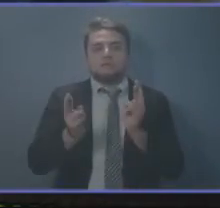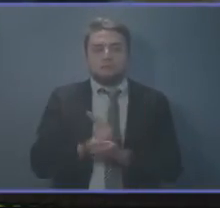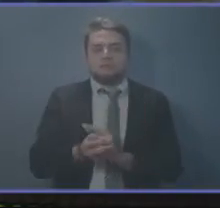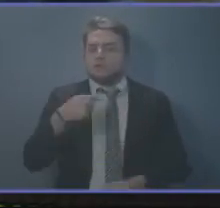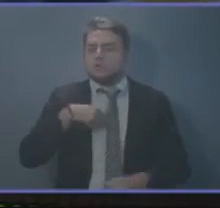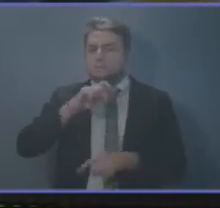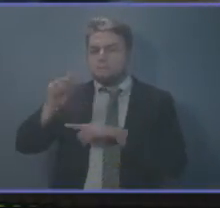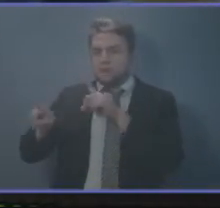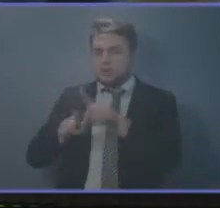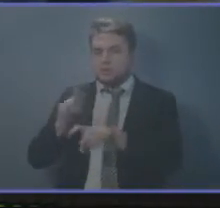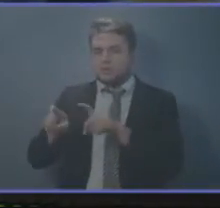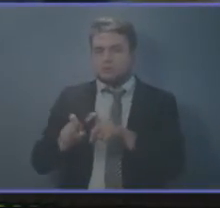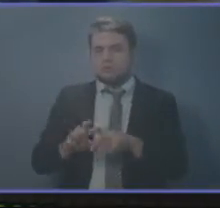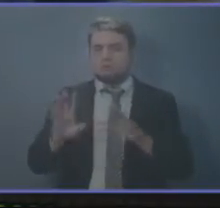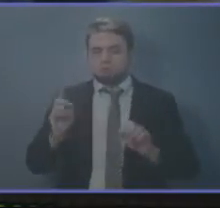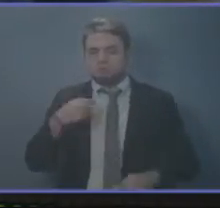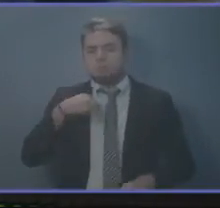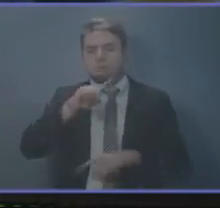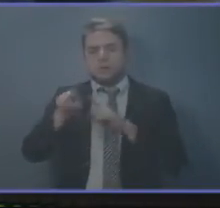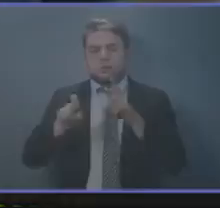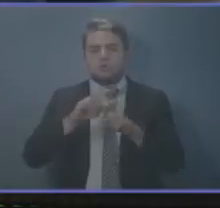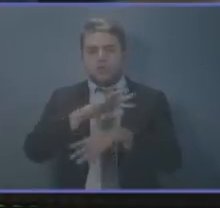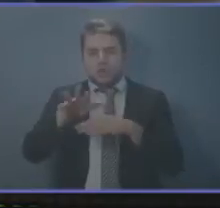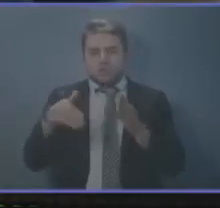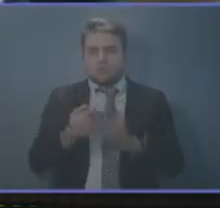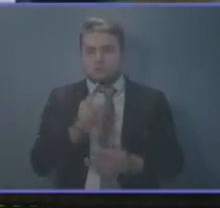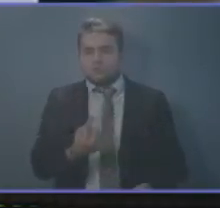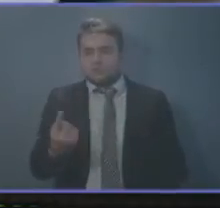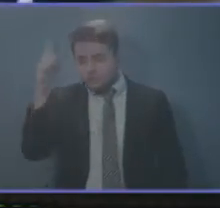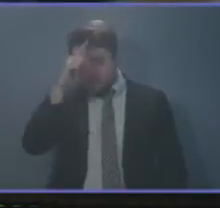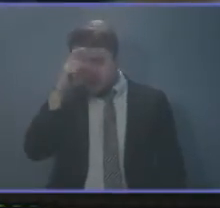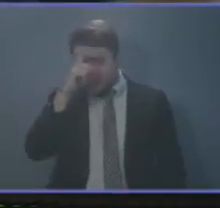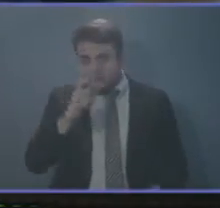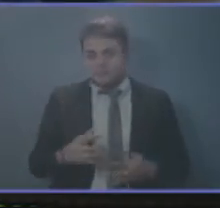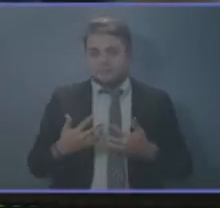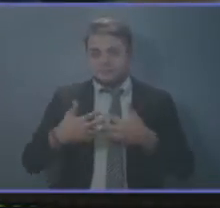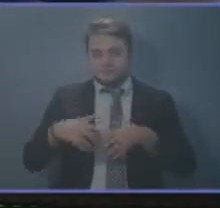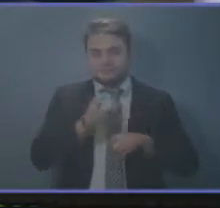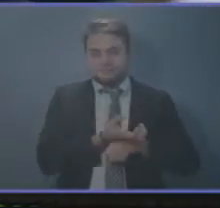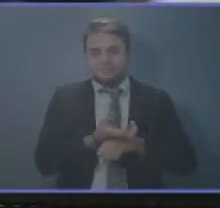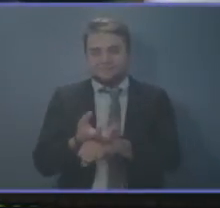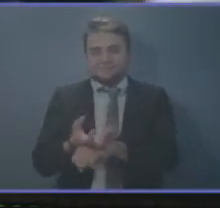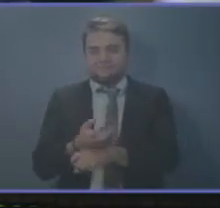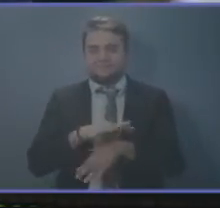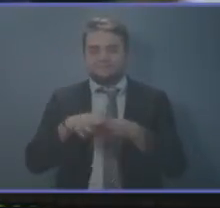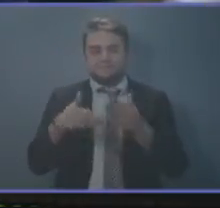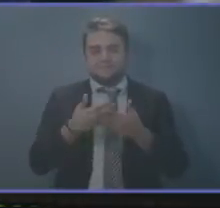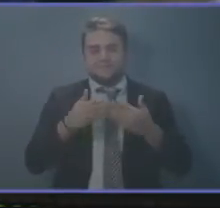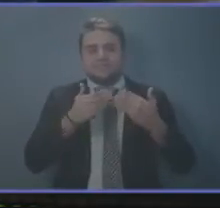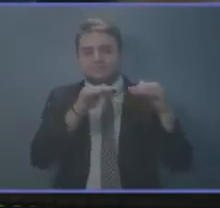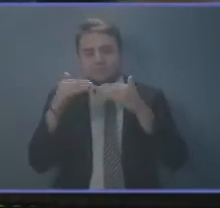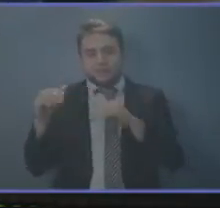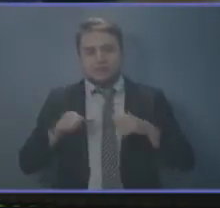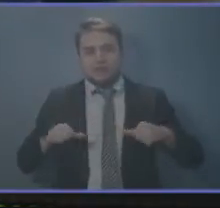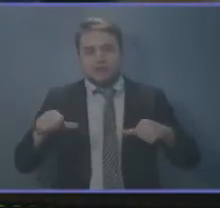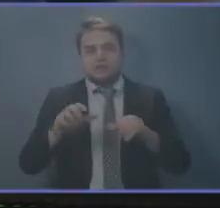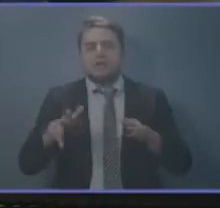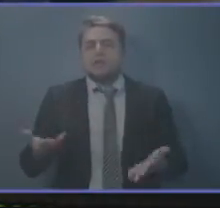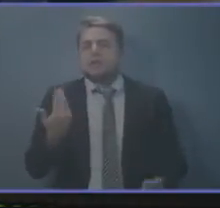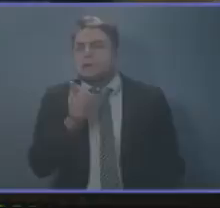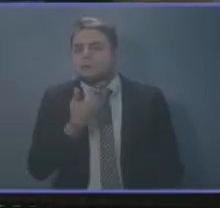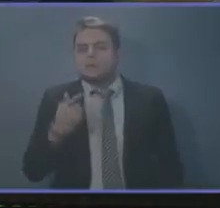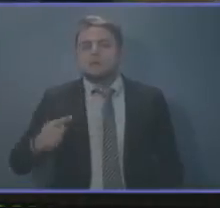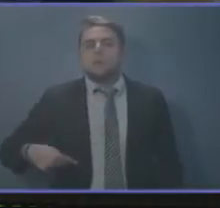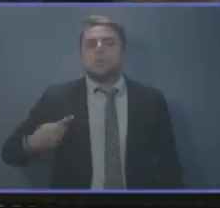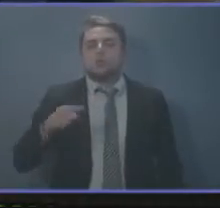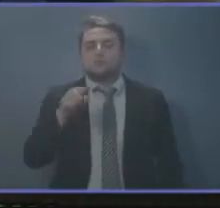yo, y hago esta pregunta a los micro y pequeños empresarios salvadoreños de todos los rubros: ¿qué sucede cuando usted no le